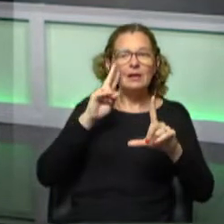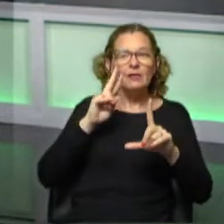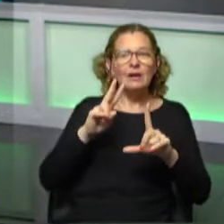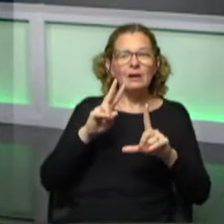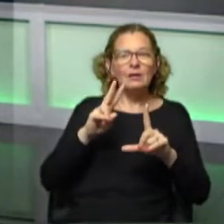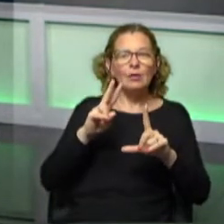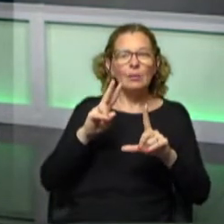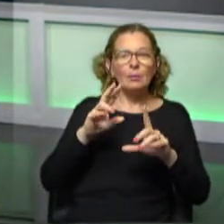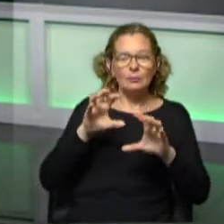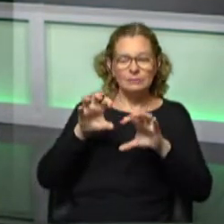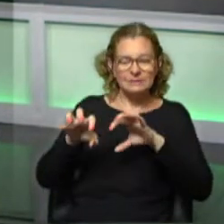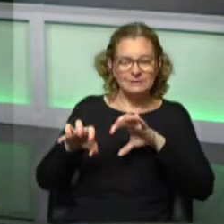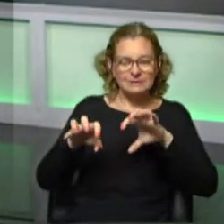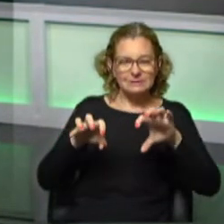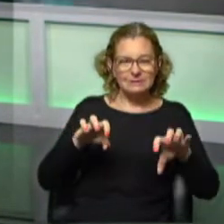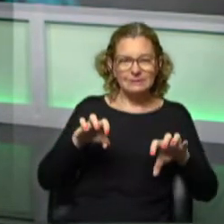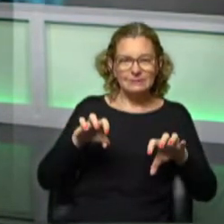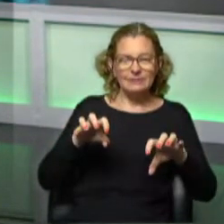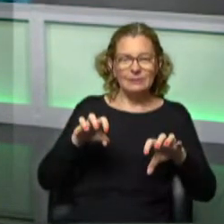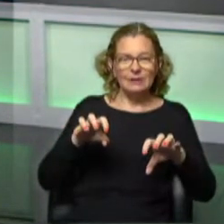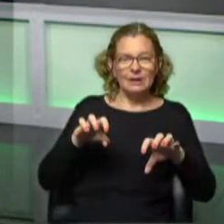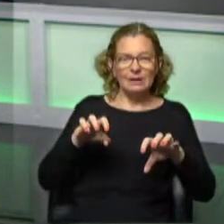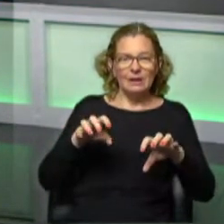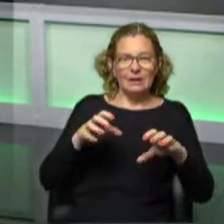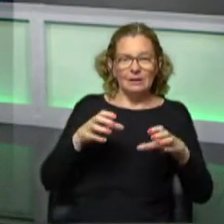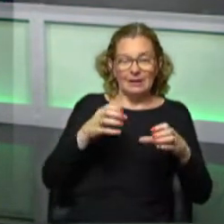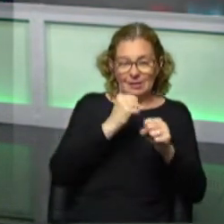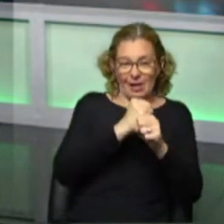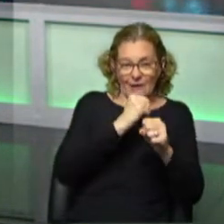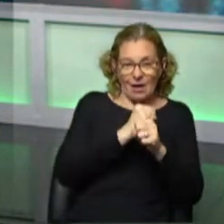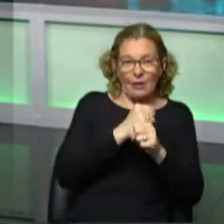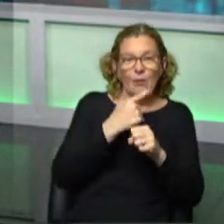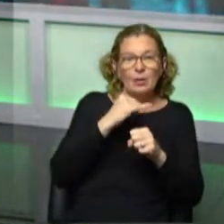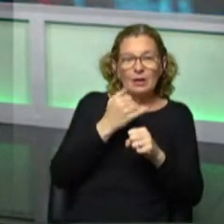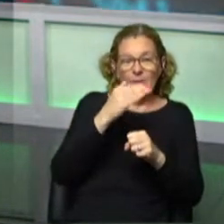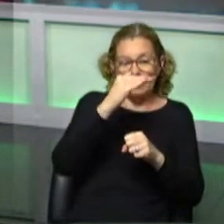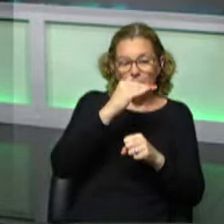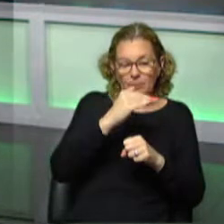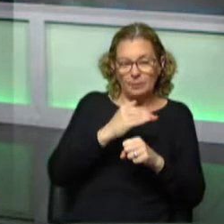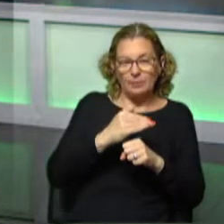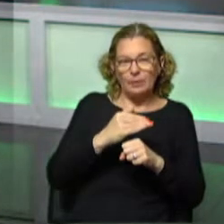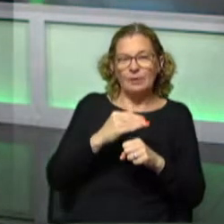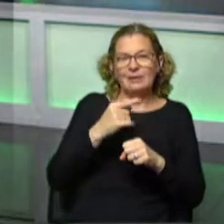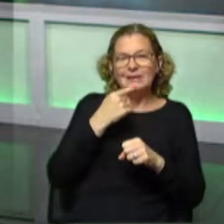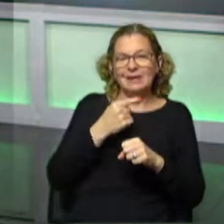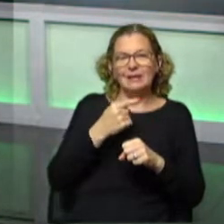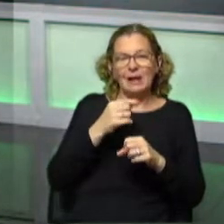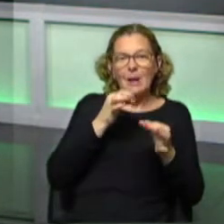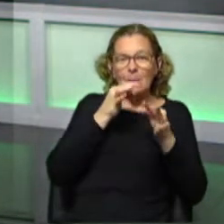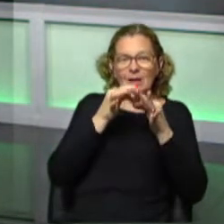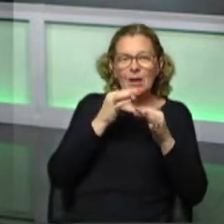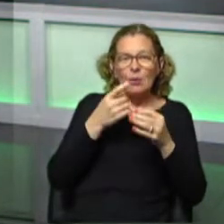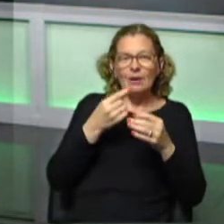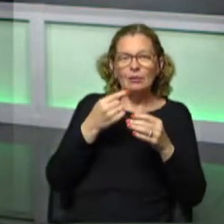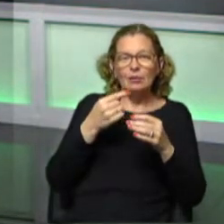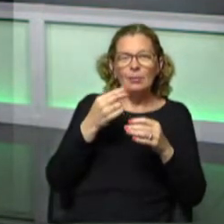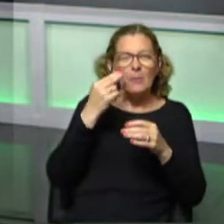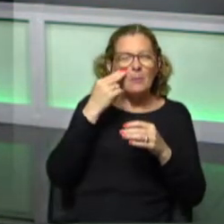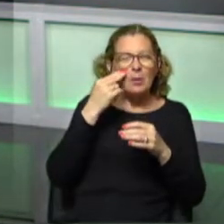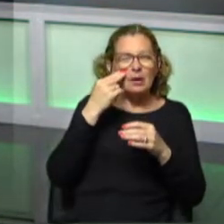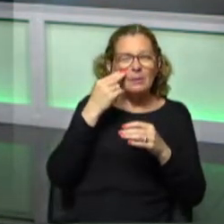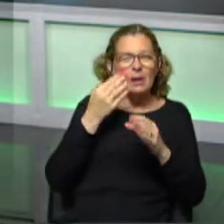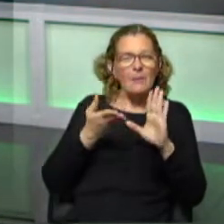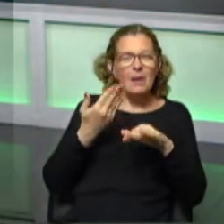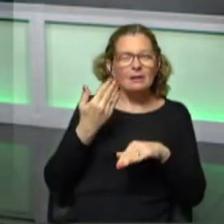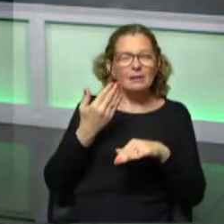ver con la parte sectorial bueno de los sectores de actividad que tenemos relevados por el cuesta Duarte Cuáles son los que están más afectados por